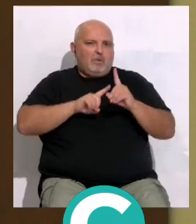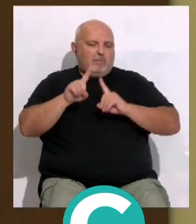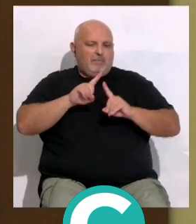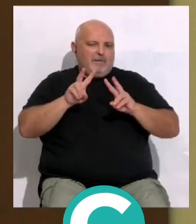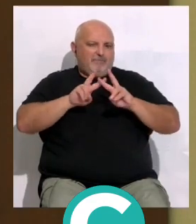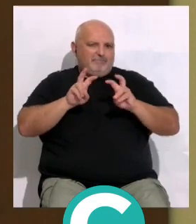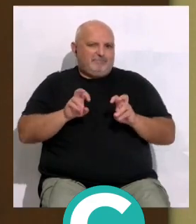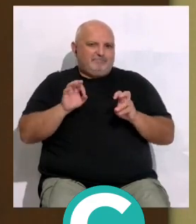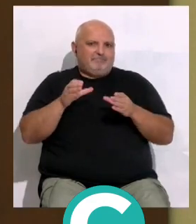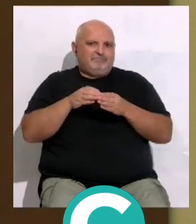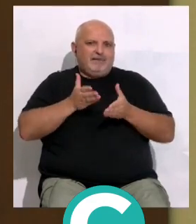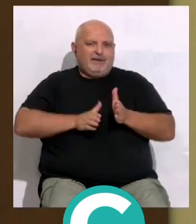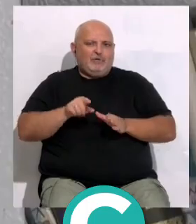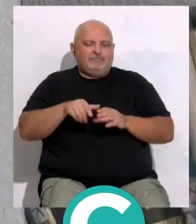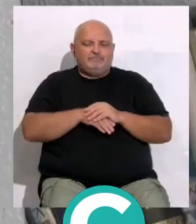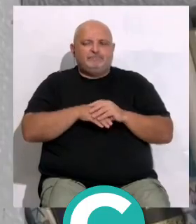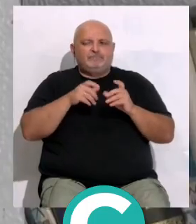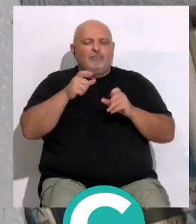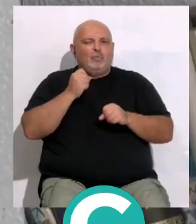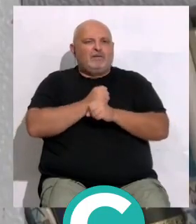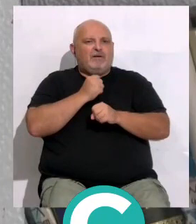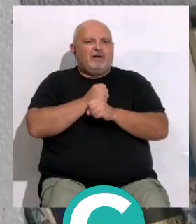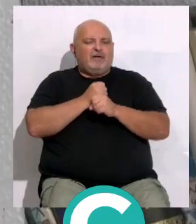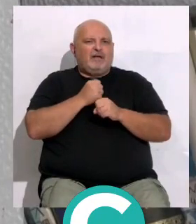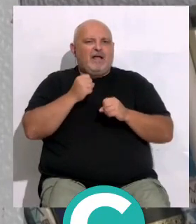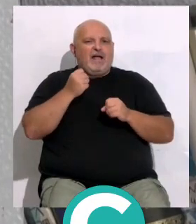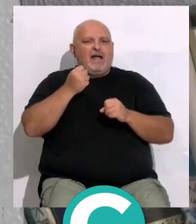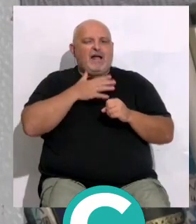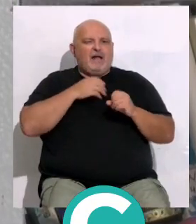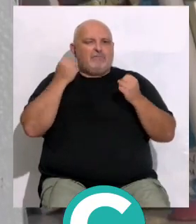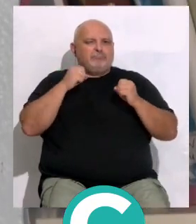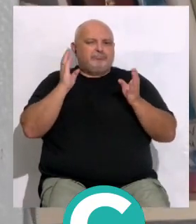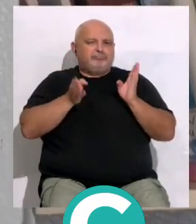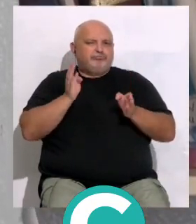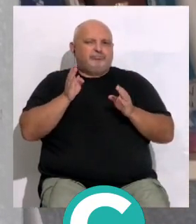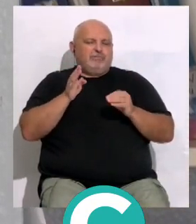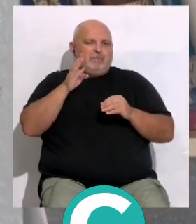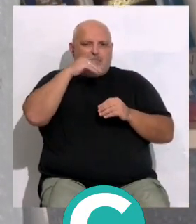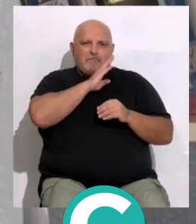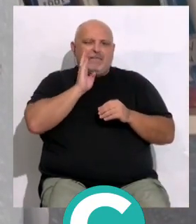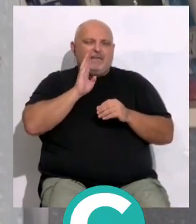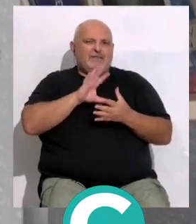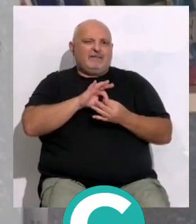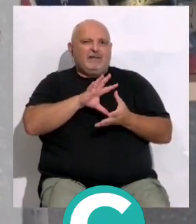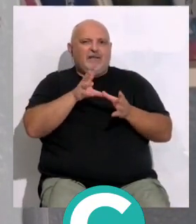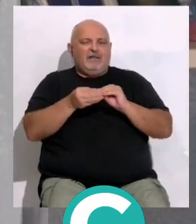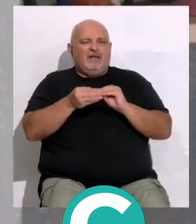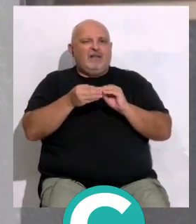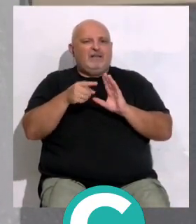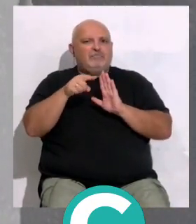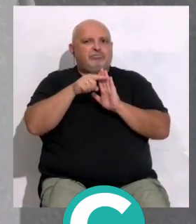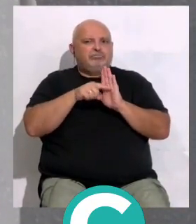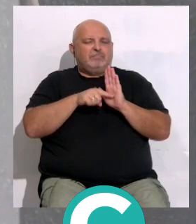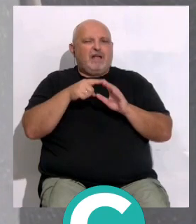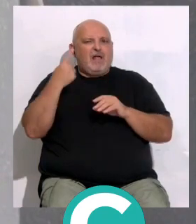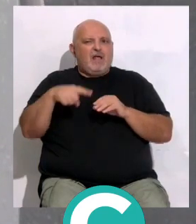problemas en sus hijos. Se trata de un trabajo de alfabetización y empoderamiento de padres y madres en unas patologías que